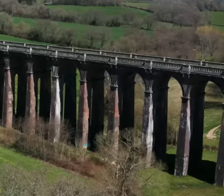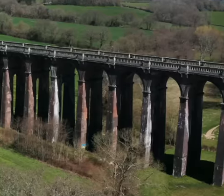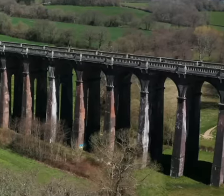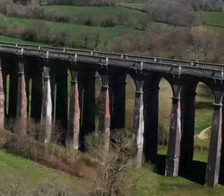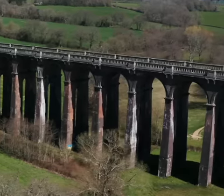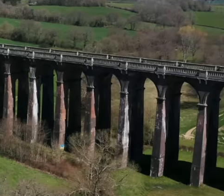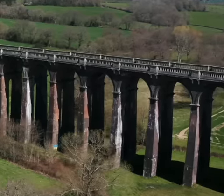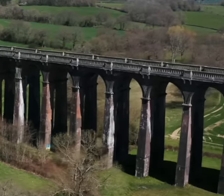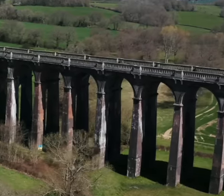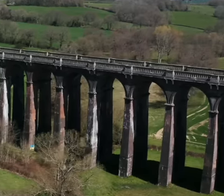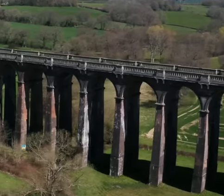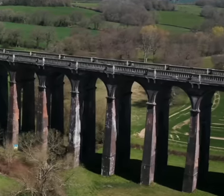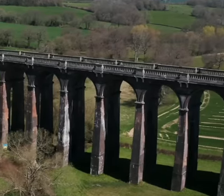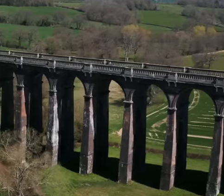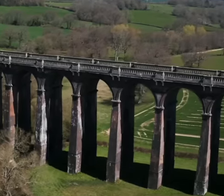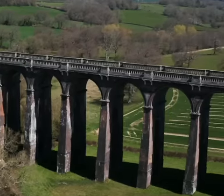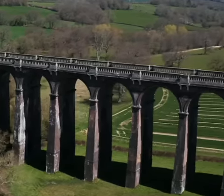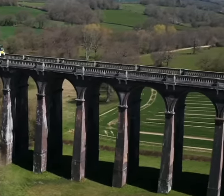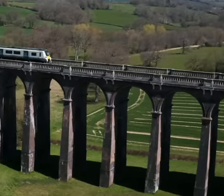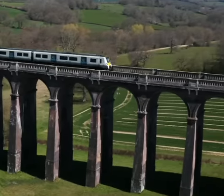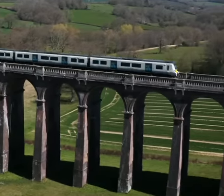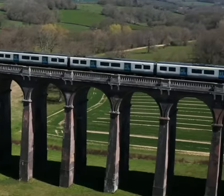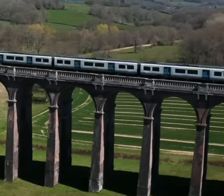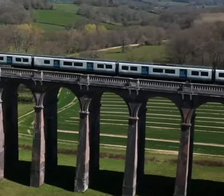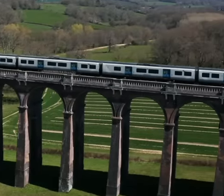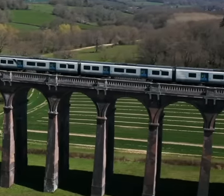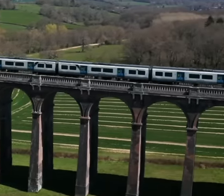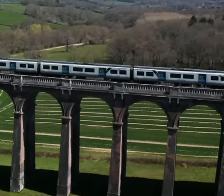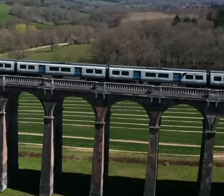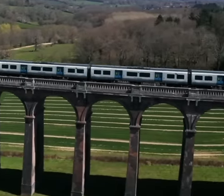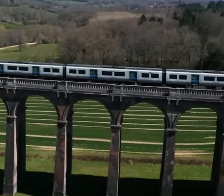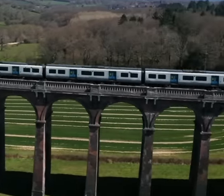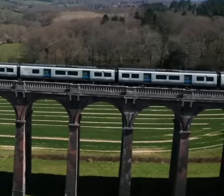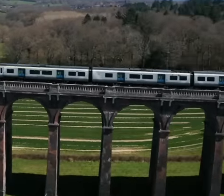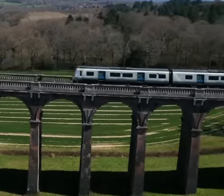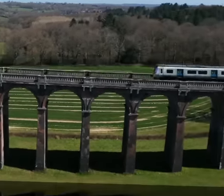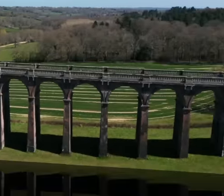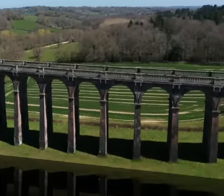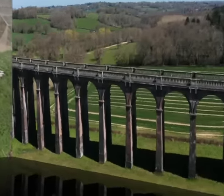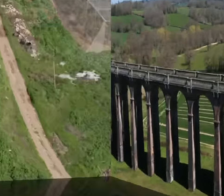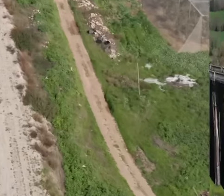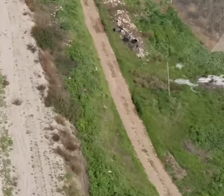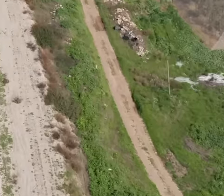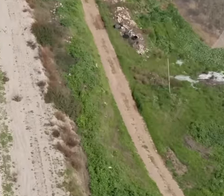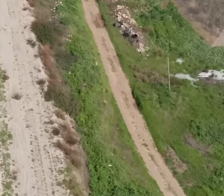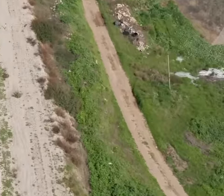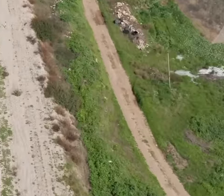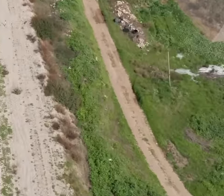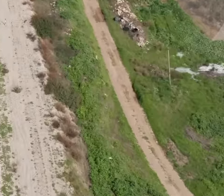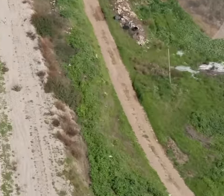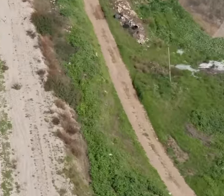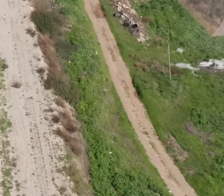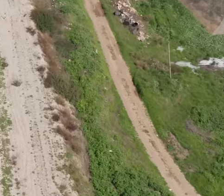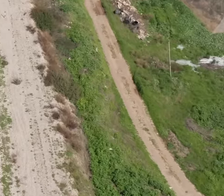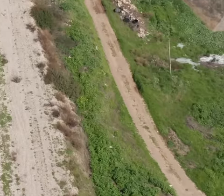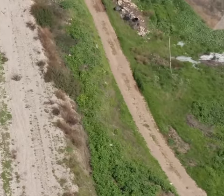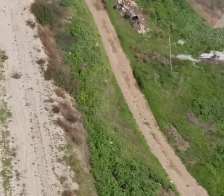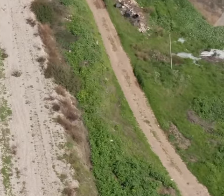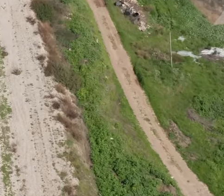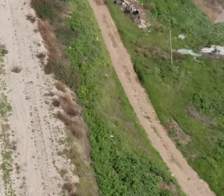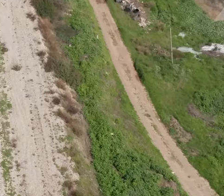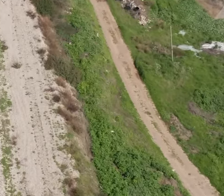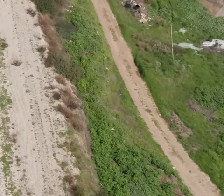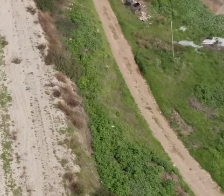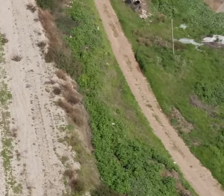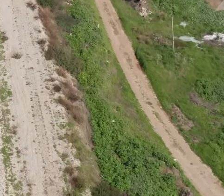Si bien no se ha proporcionado detalles específicos de este nuevo plan ferroviario Oaxaca-Ciudad de México,